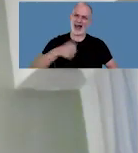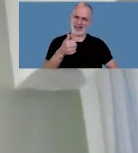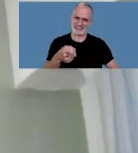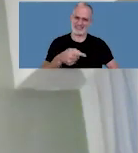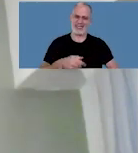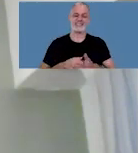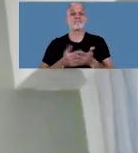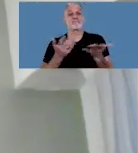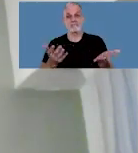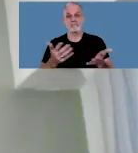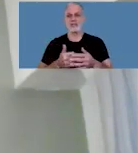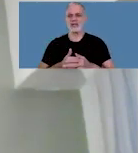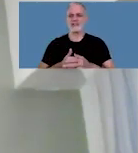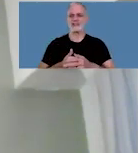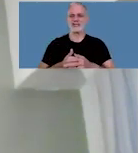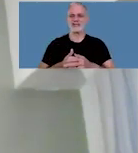así que,